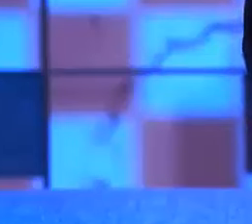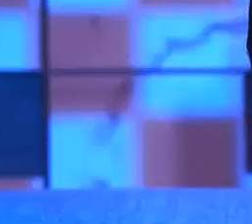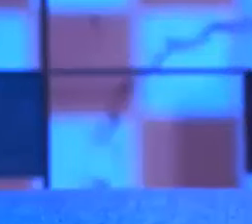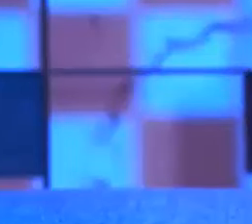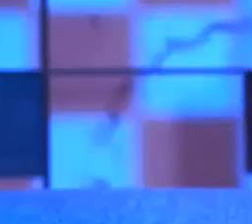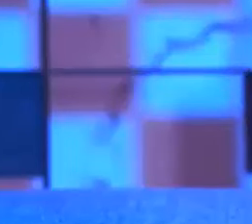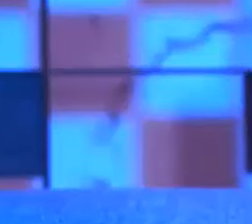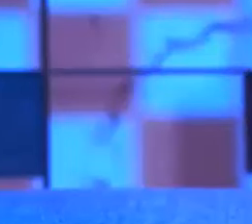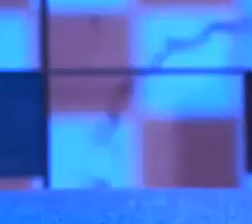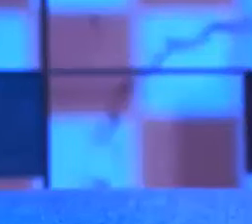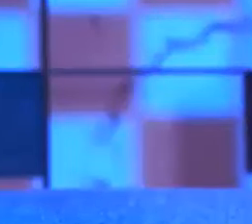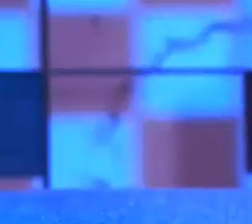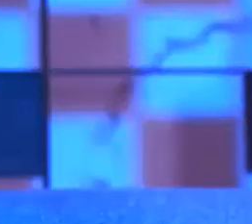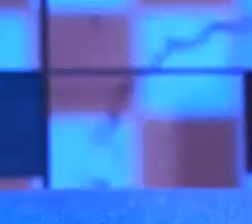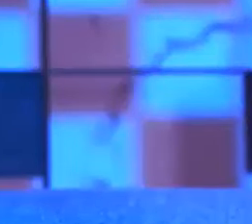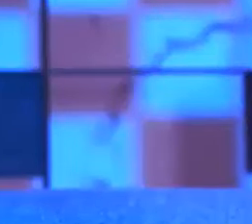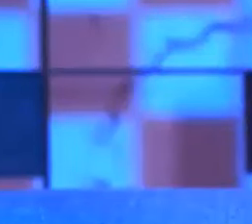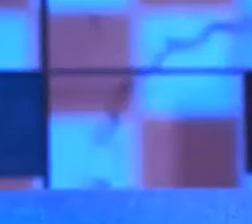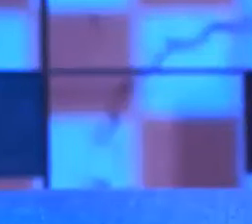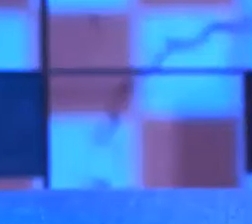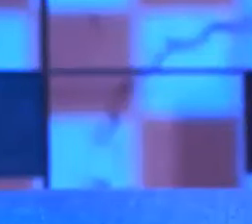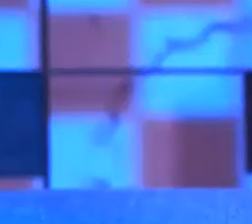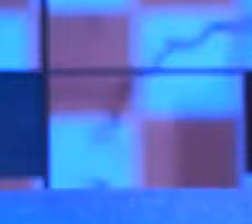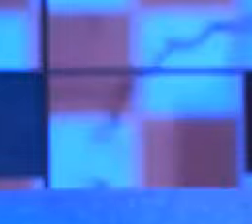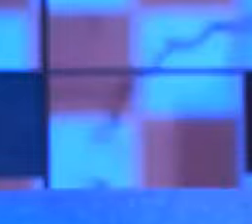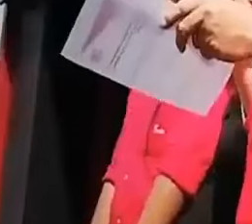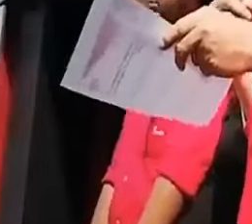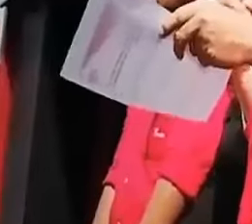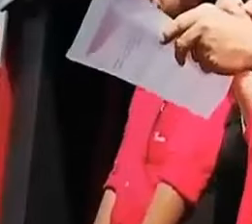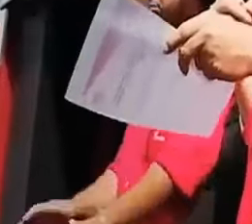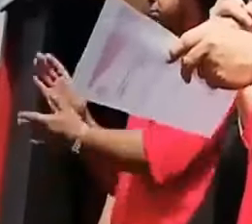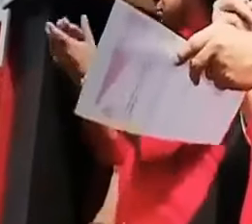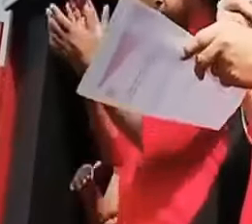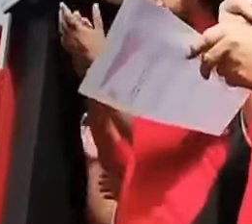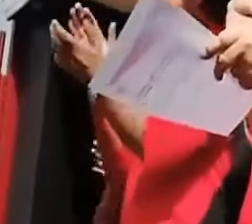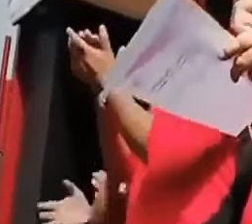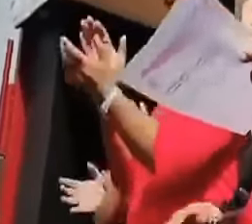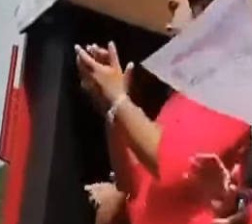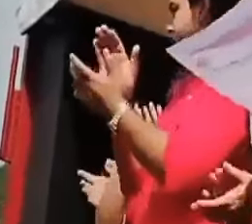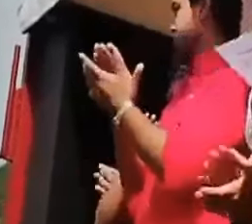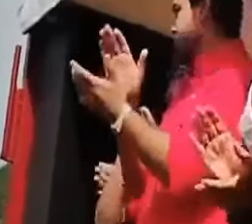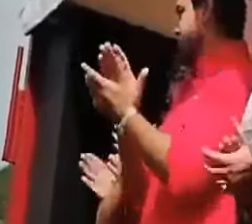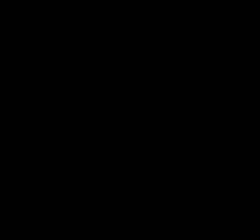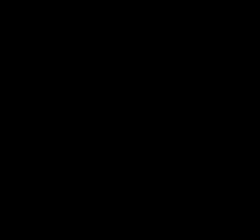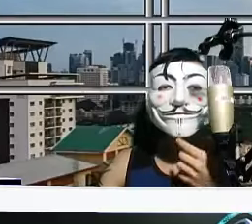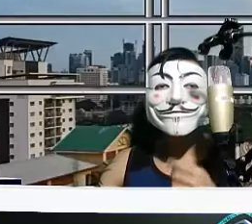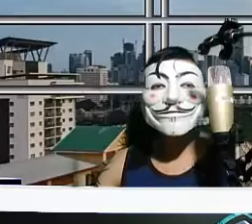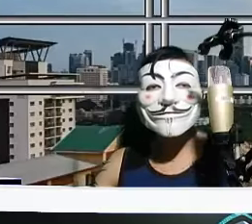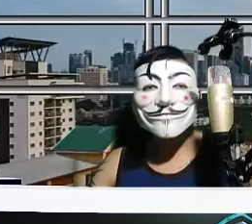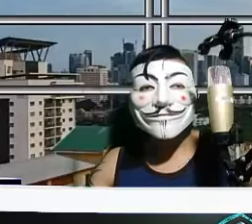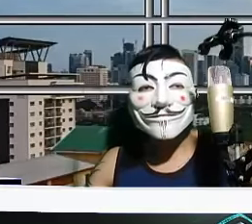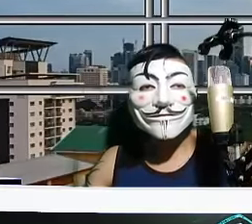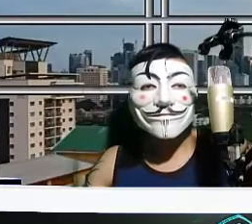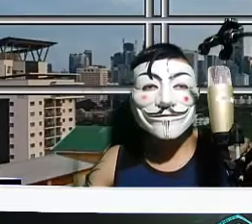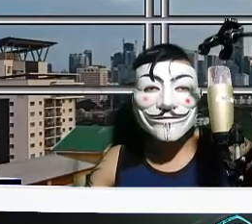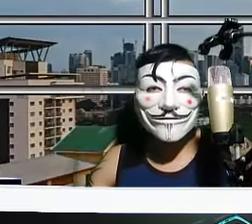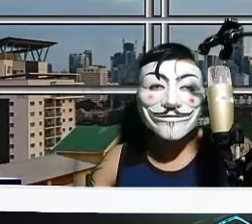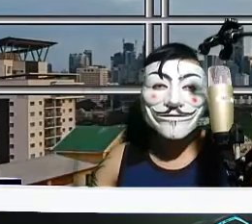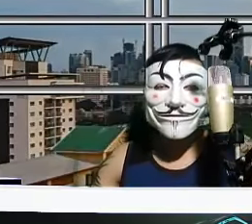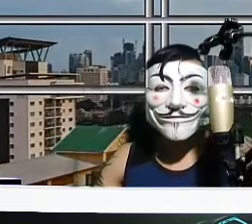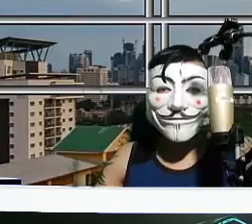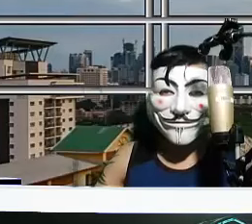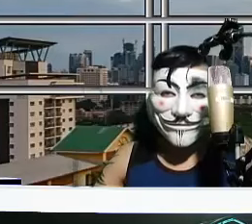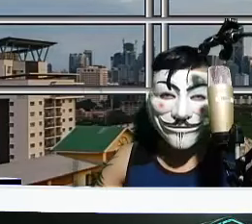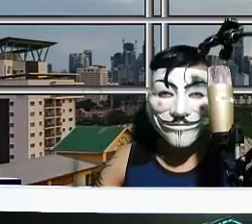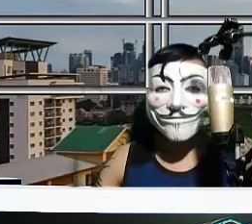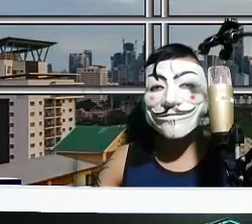contar el otro lado de la historia El Diario del Salvador aplauso por favor y volviendo con Ronald lña